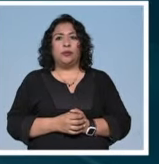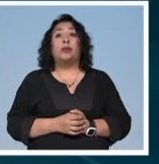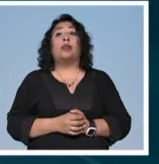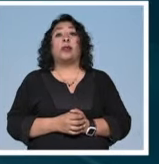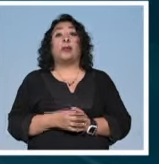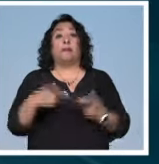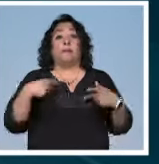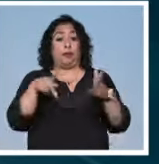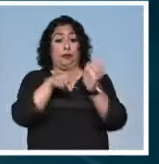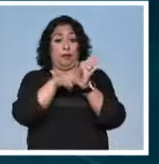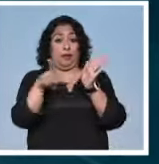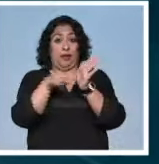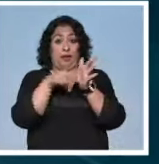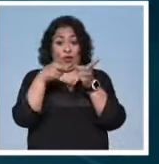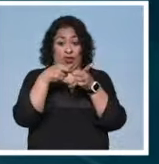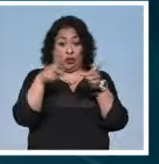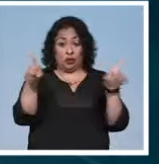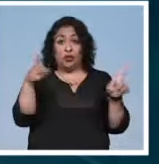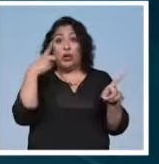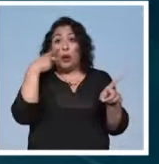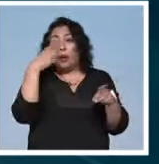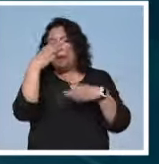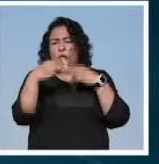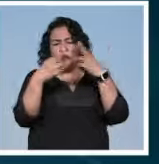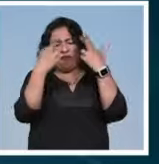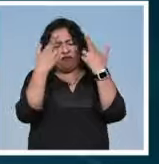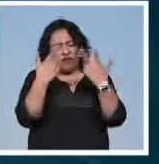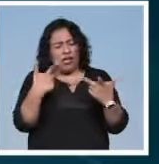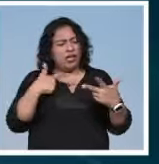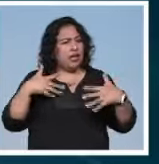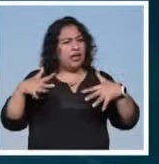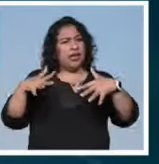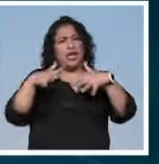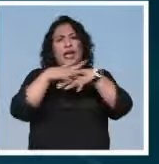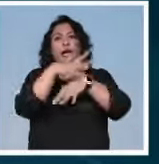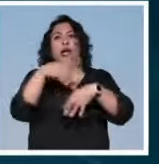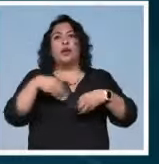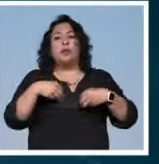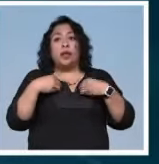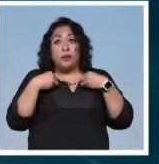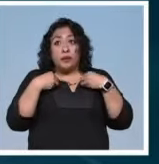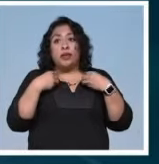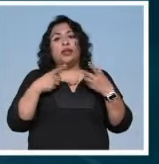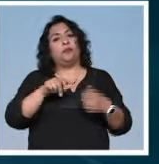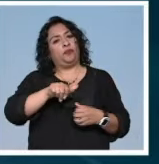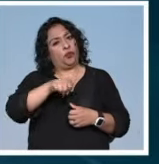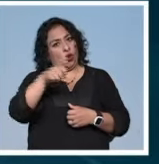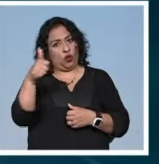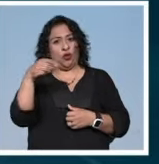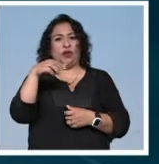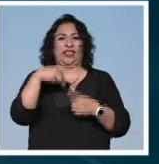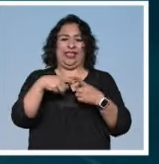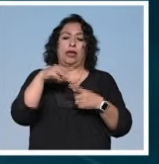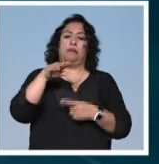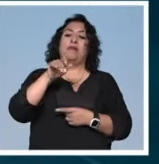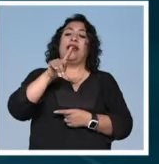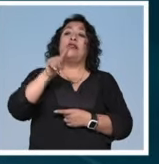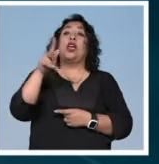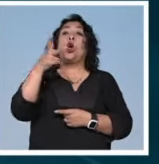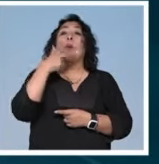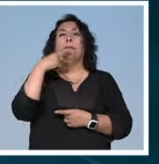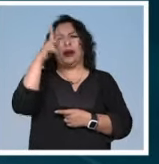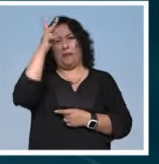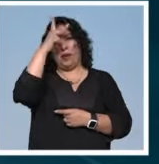Un periodista divorciado ve su mundo derrumbarse y decide cambiar por completo su vida. Por otro lado está Matías, quien fue un peruano